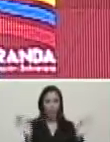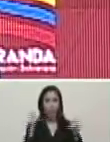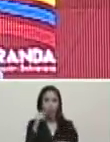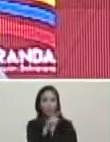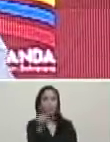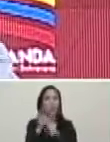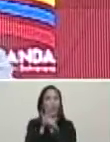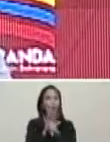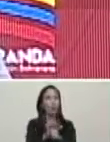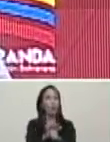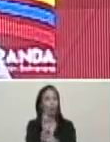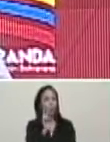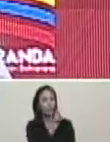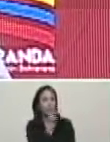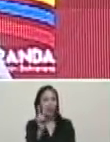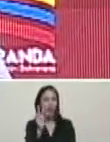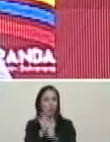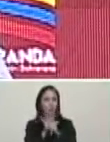escudo nacional.